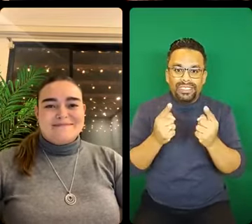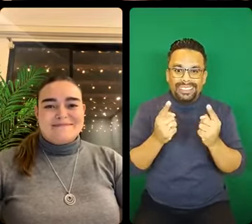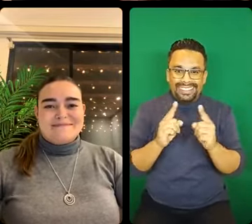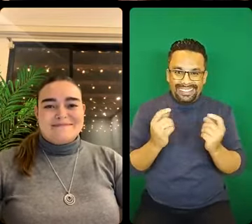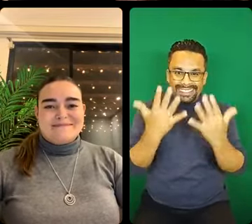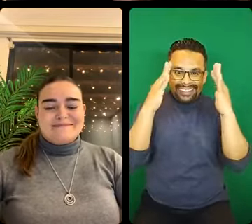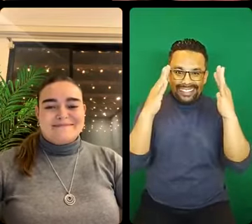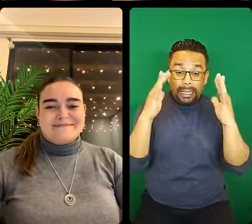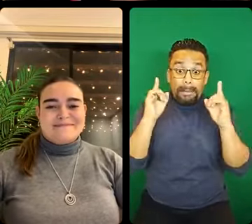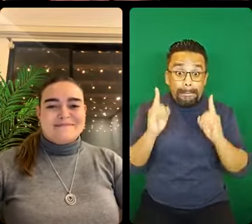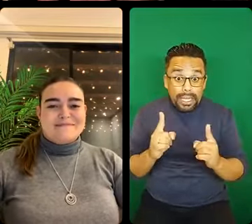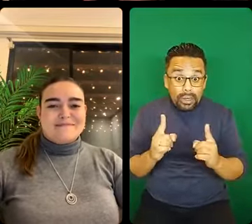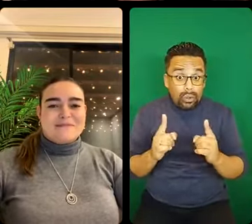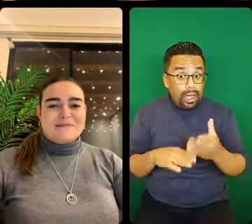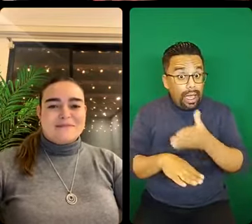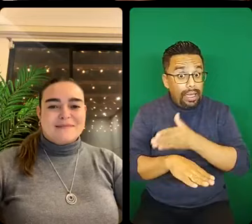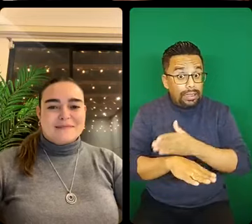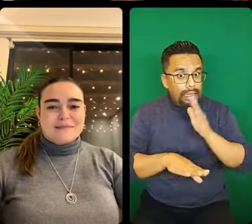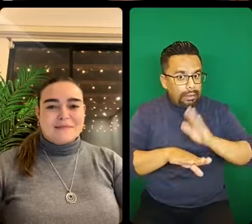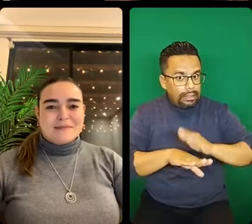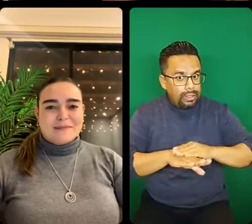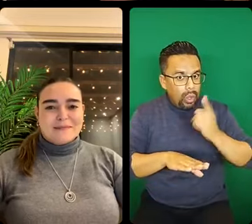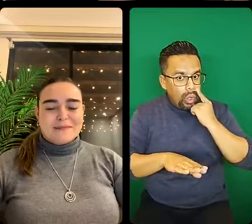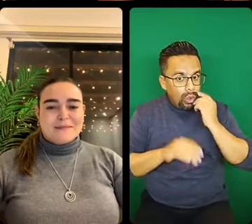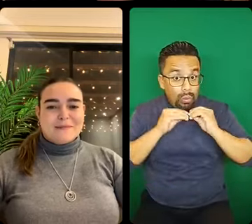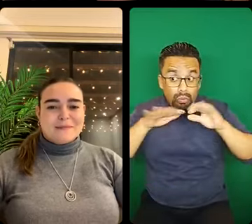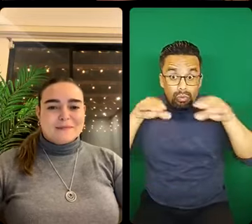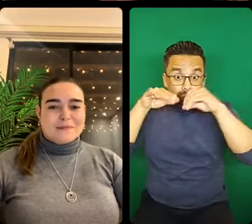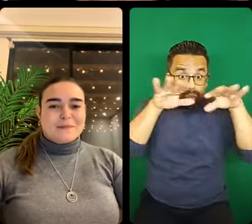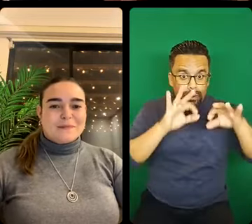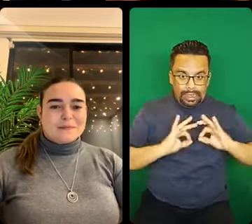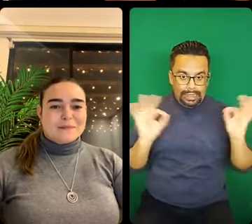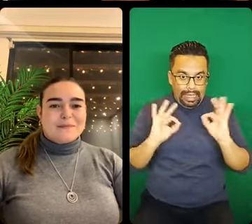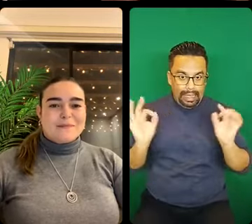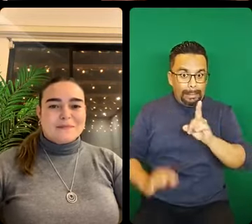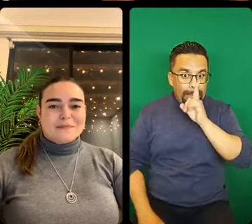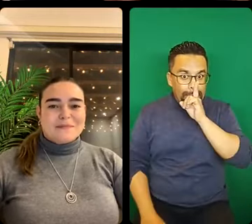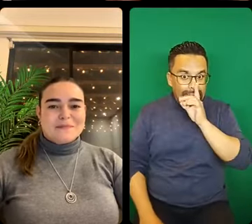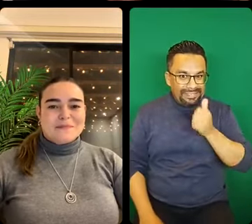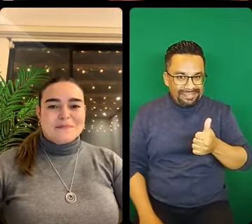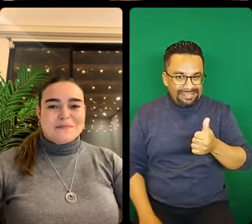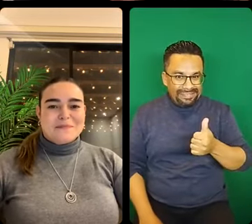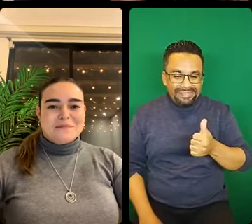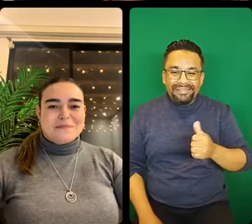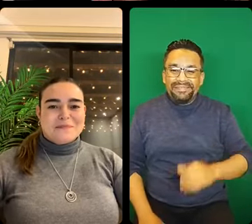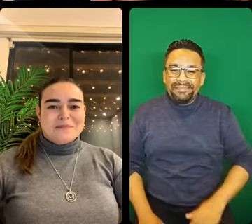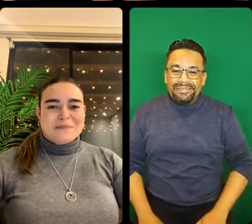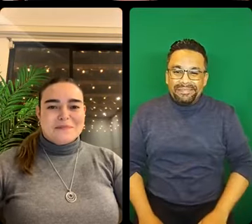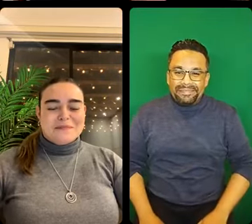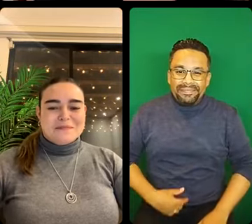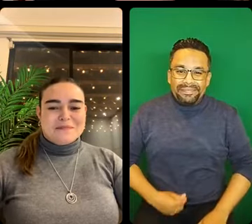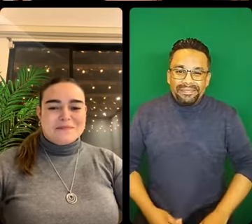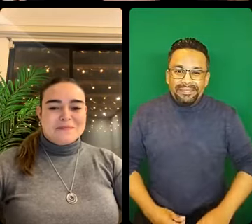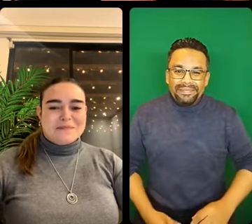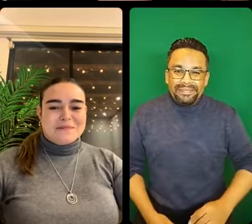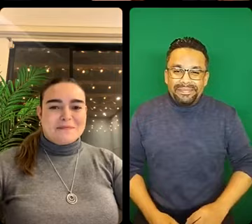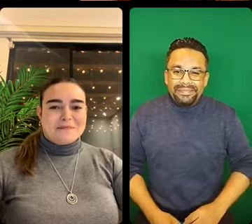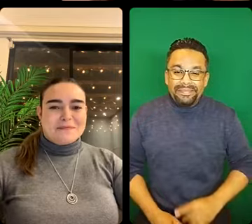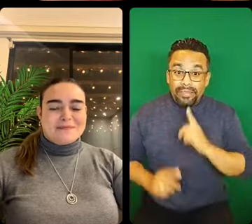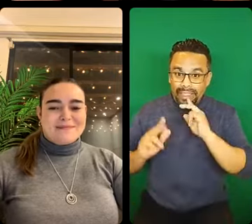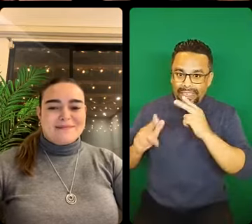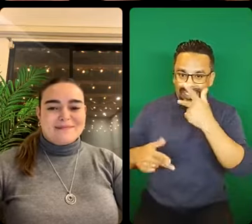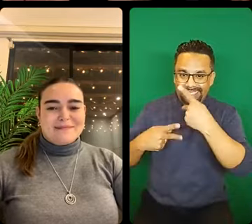lo pronto no vayan a utilizar todavía las campañas. ¡Listo! ¡Hola! ¡Gracias! ¡Qué lindo! Muchas gracias a